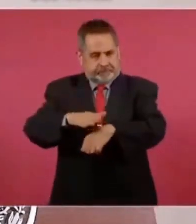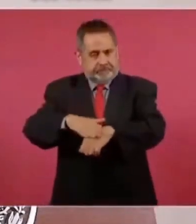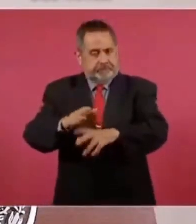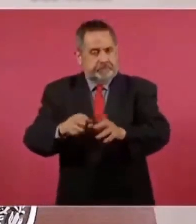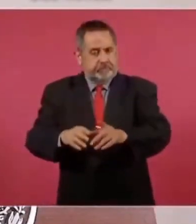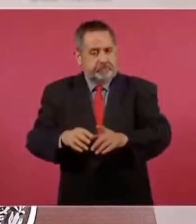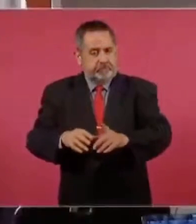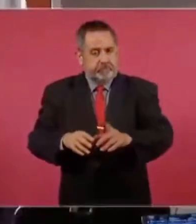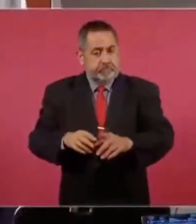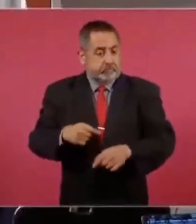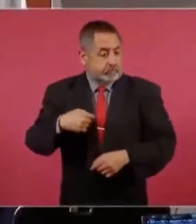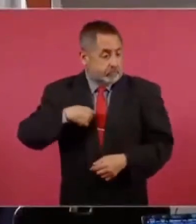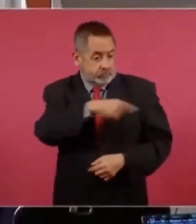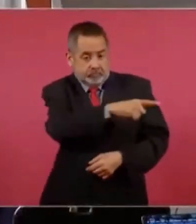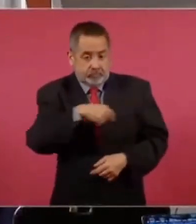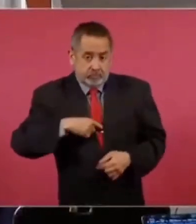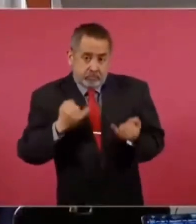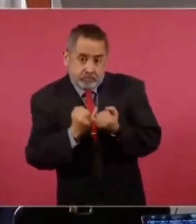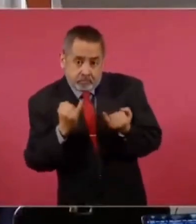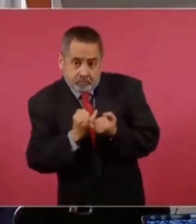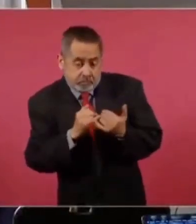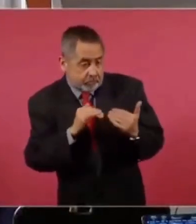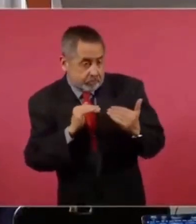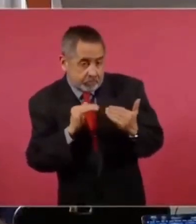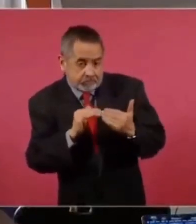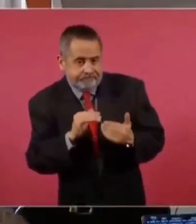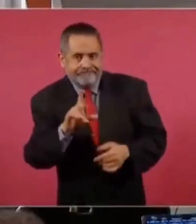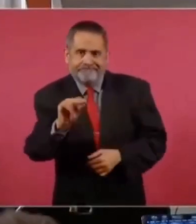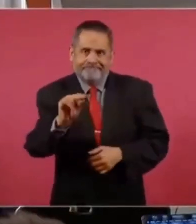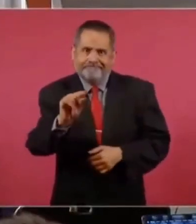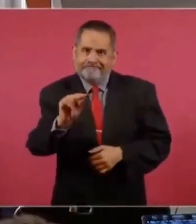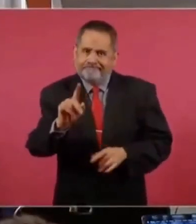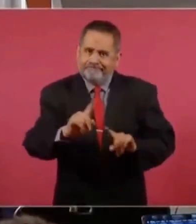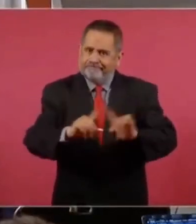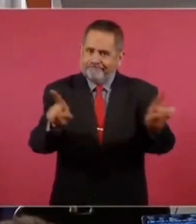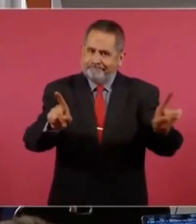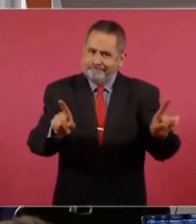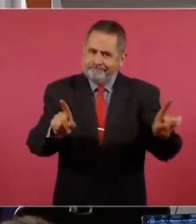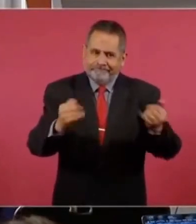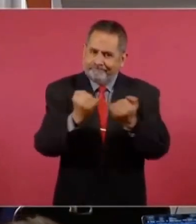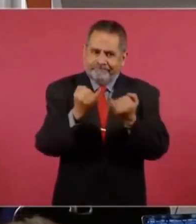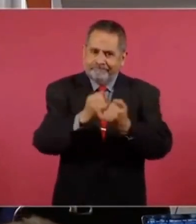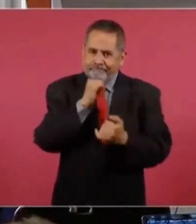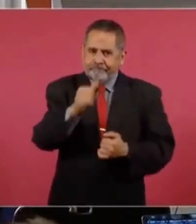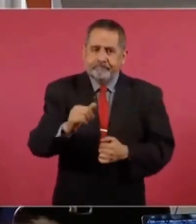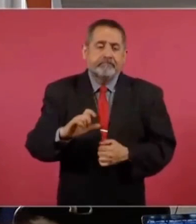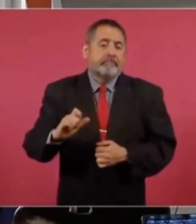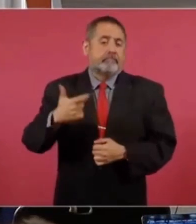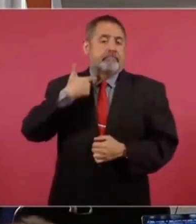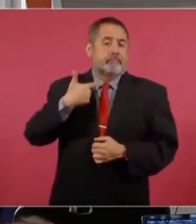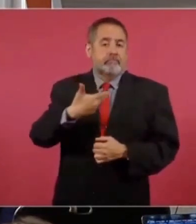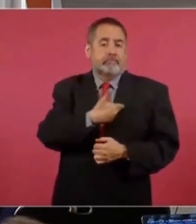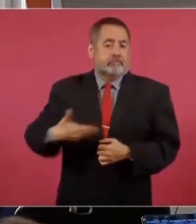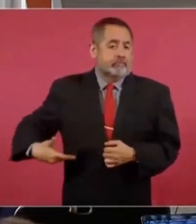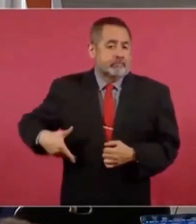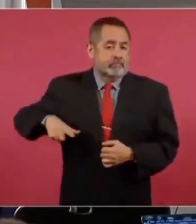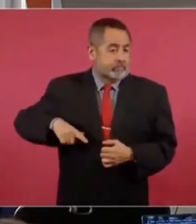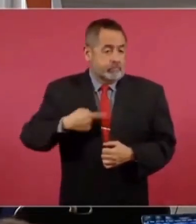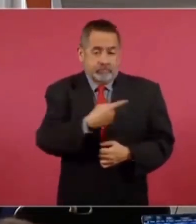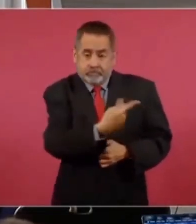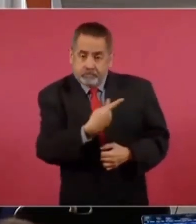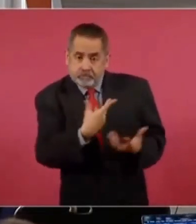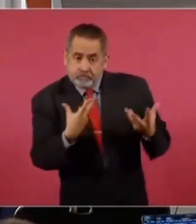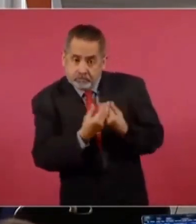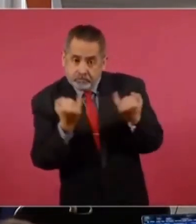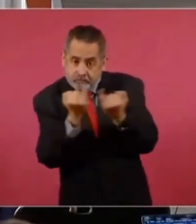de que no somos iguales a los anteriores gobernantes.